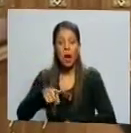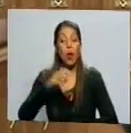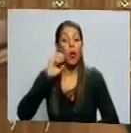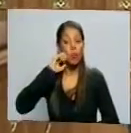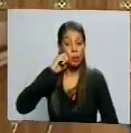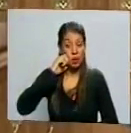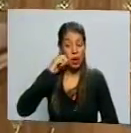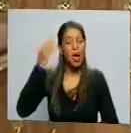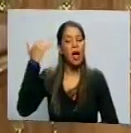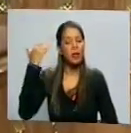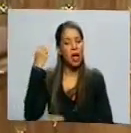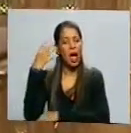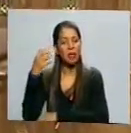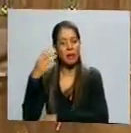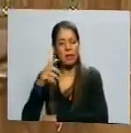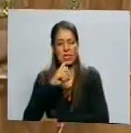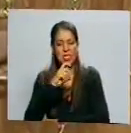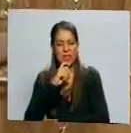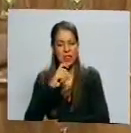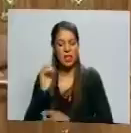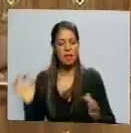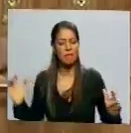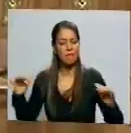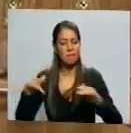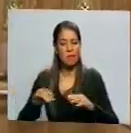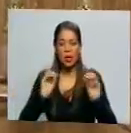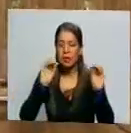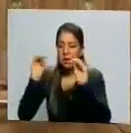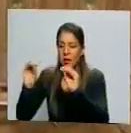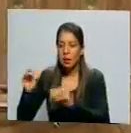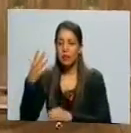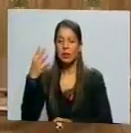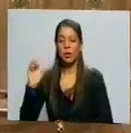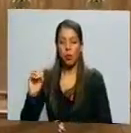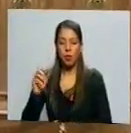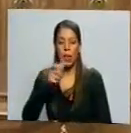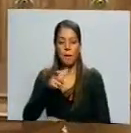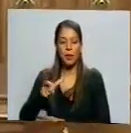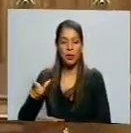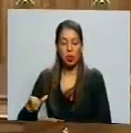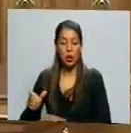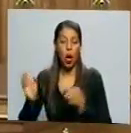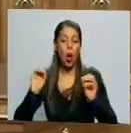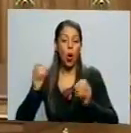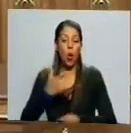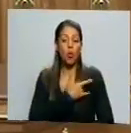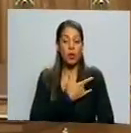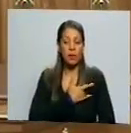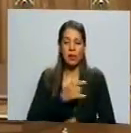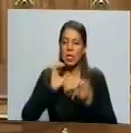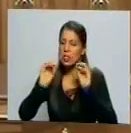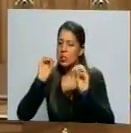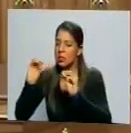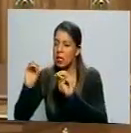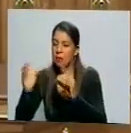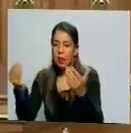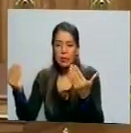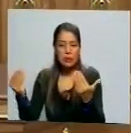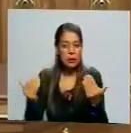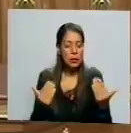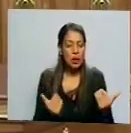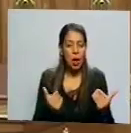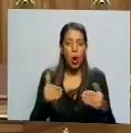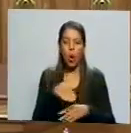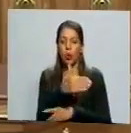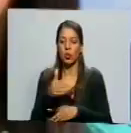costaba hacer una asamblea? ¿Cuánto nos costaba reunir 50 compañeros? ¿Cuánto en las universidades llenar la sala de concierto,